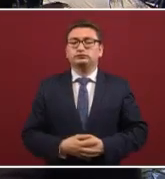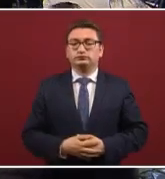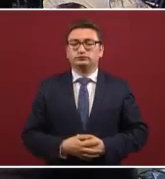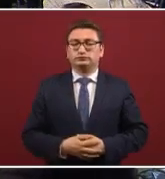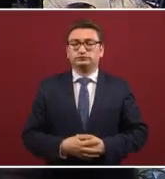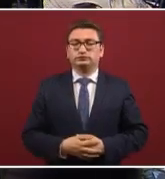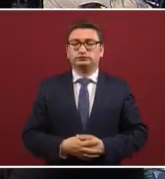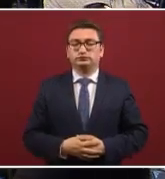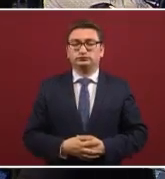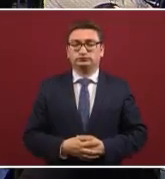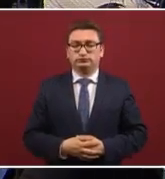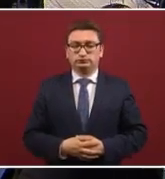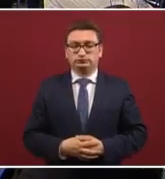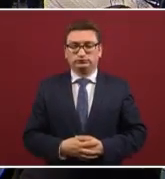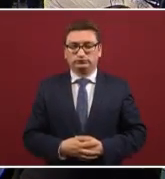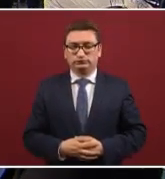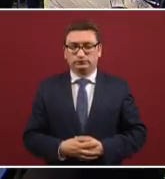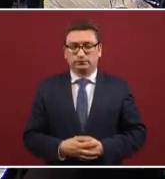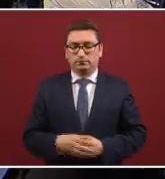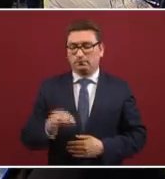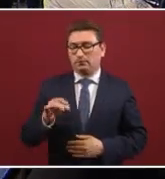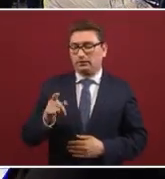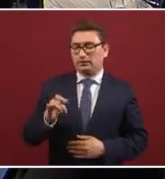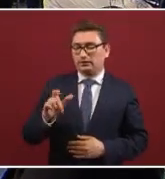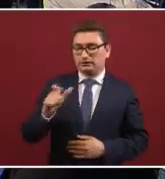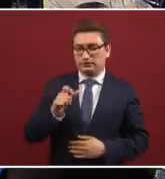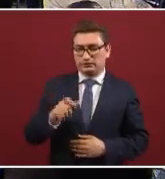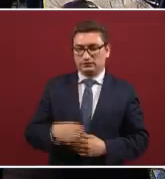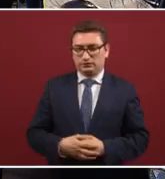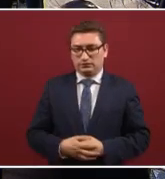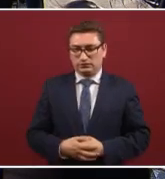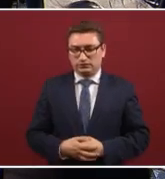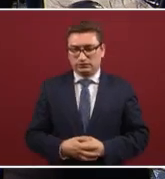Sí, Merrill Lynch.